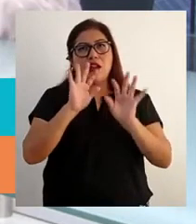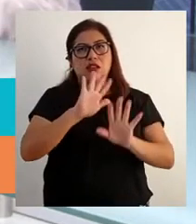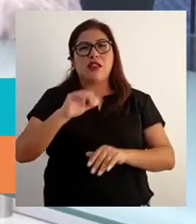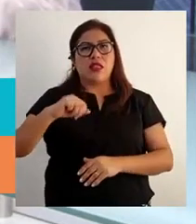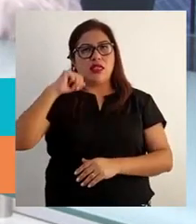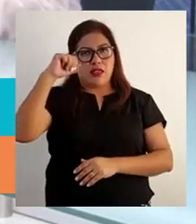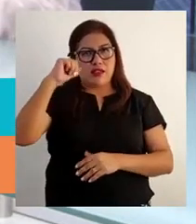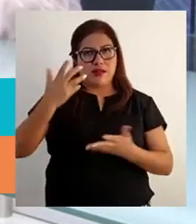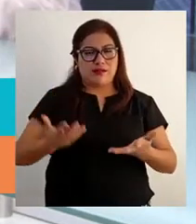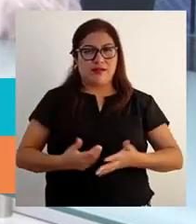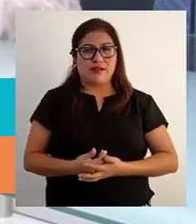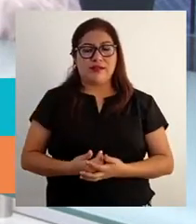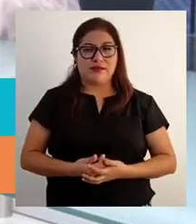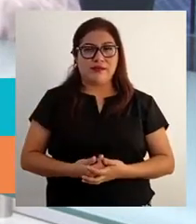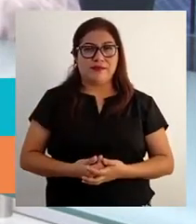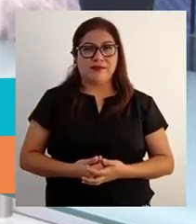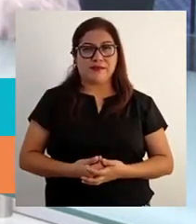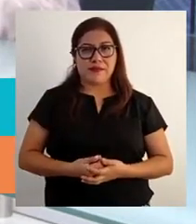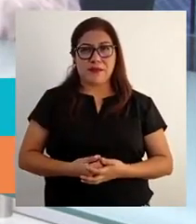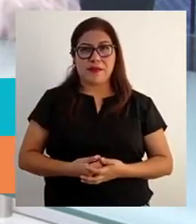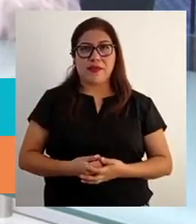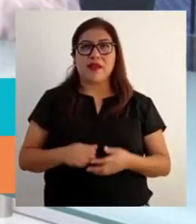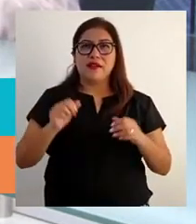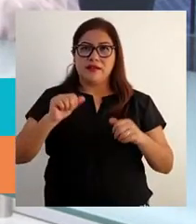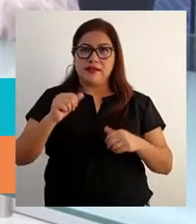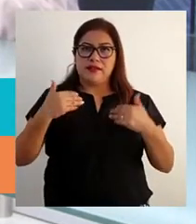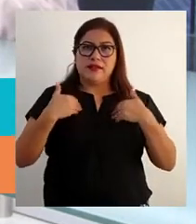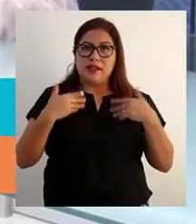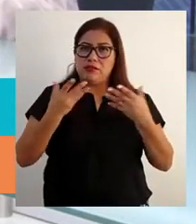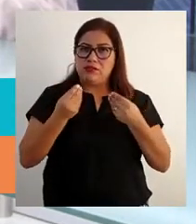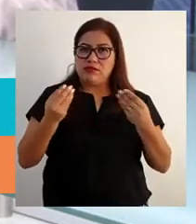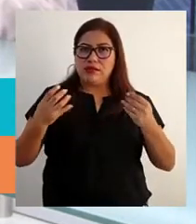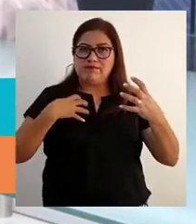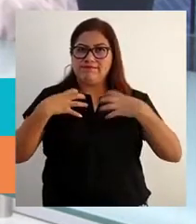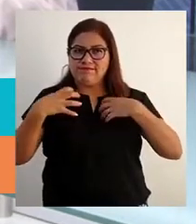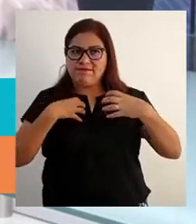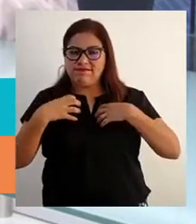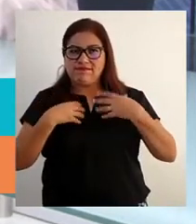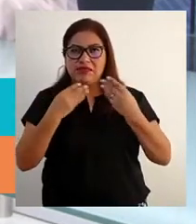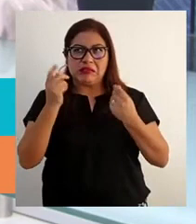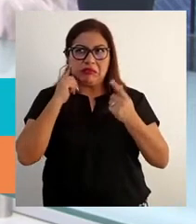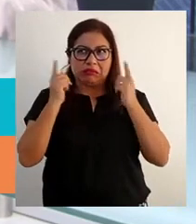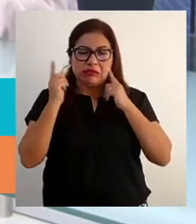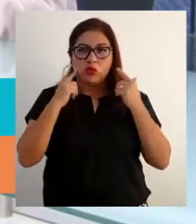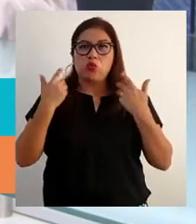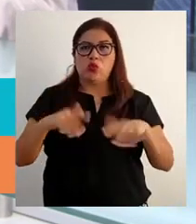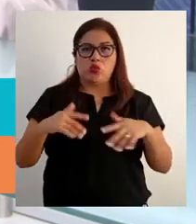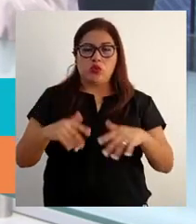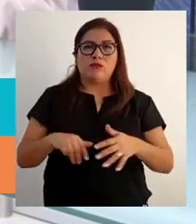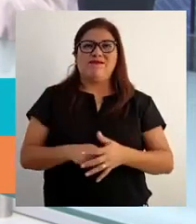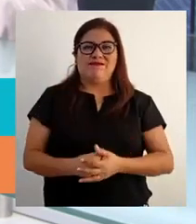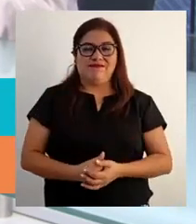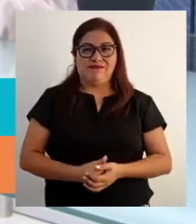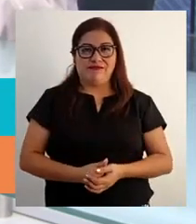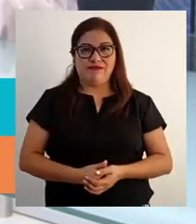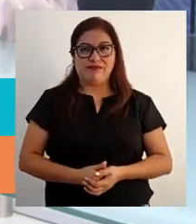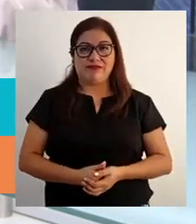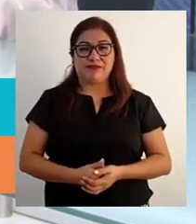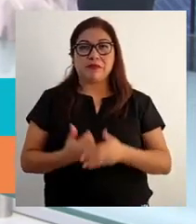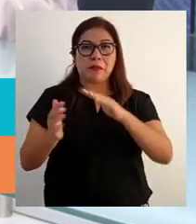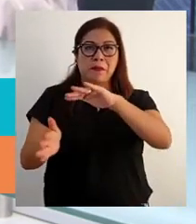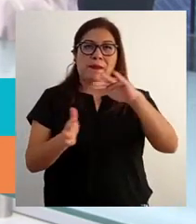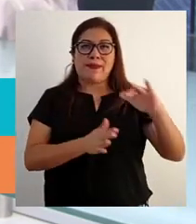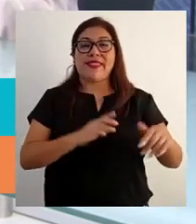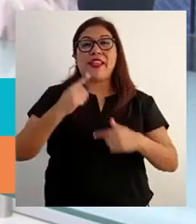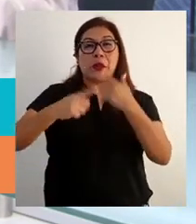ya sabes, muchas quejas sí, al respecto. Realmente así es. Es Otra buena noticia, Enrique, te